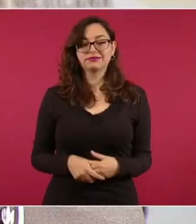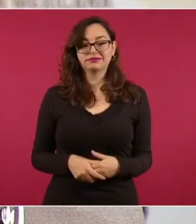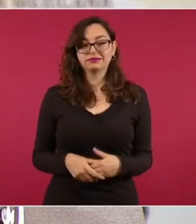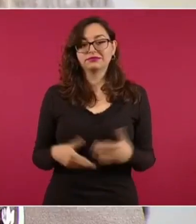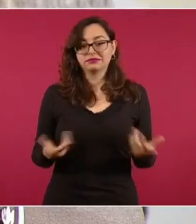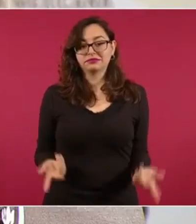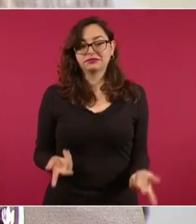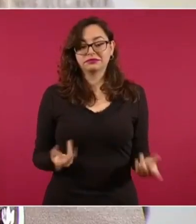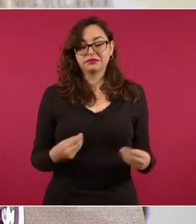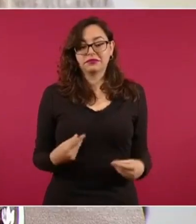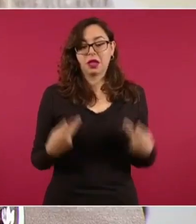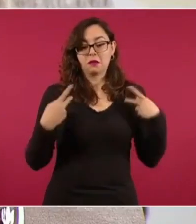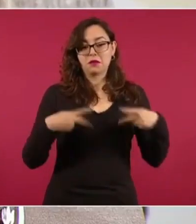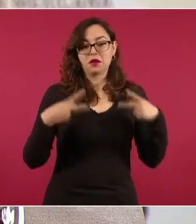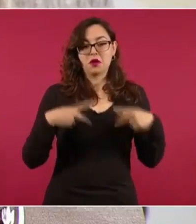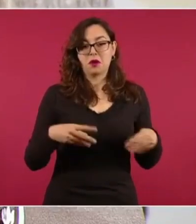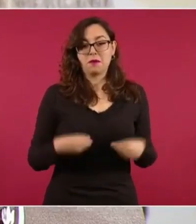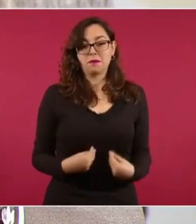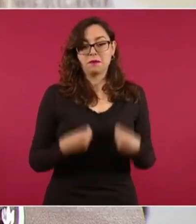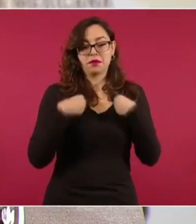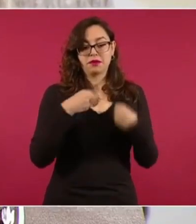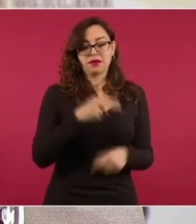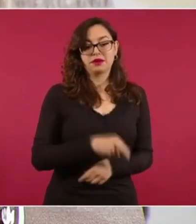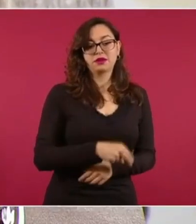las personas.